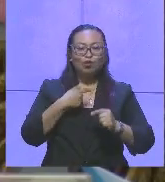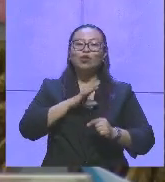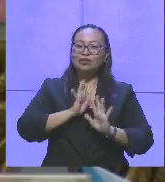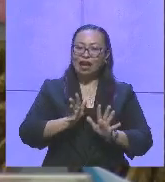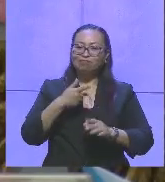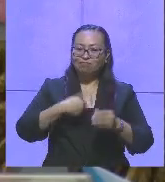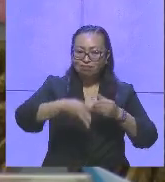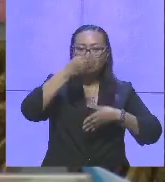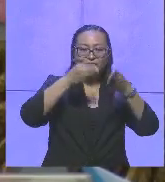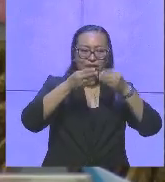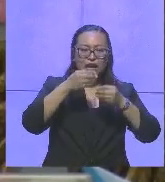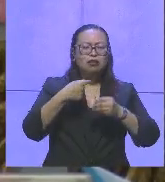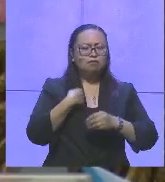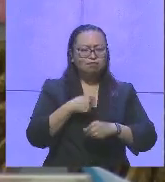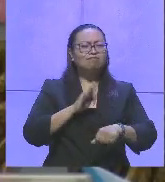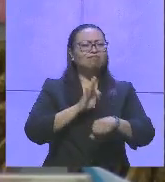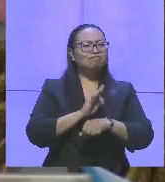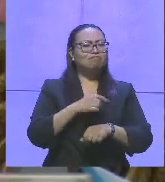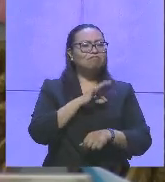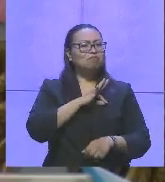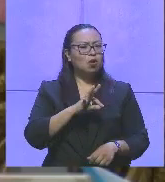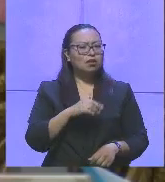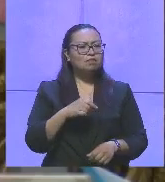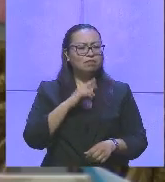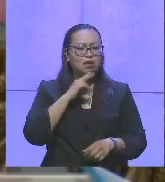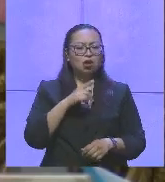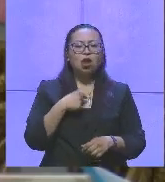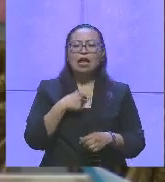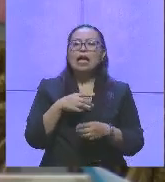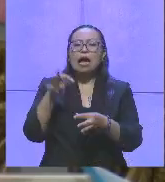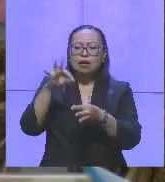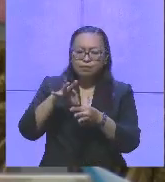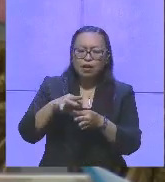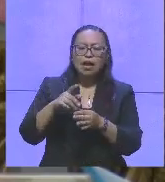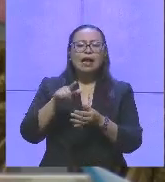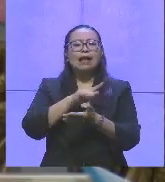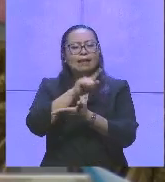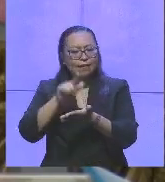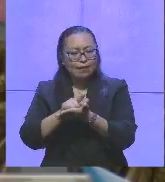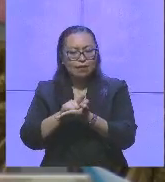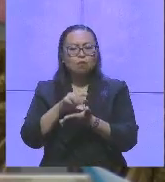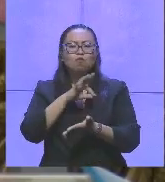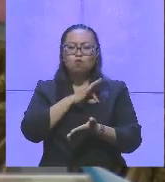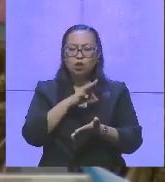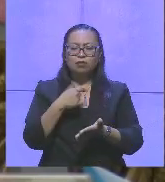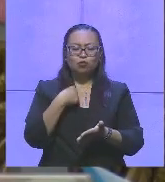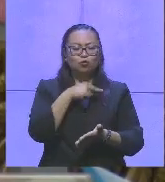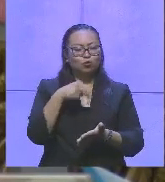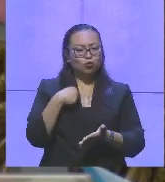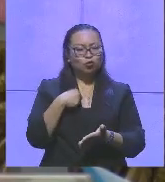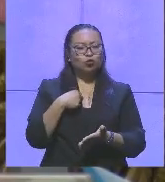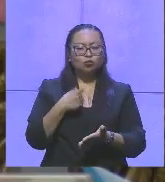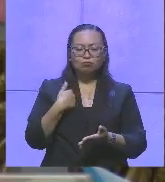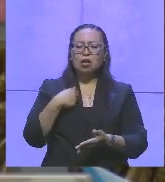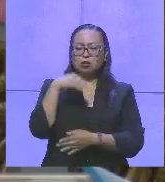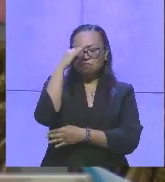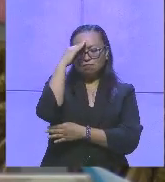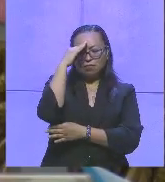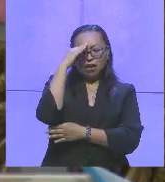estamos curtidos y vamos a enfrentar cualquier proceso electoral, cualquier reforma, lo vamos a hacer con mucha convicción y con